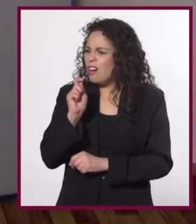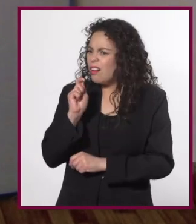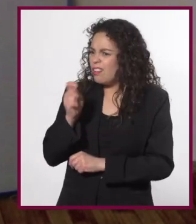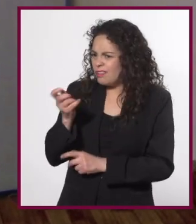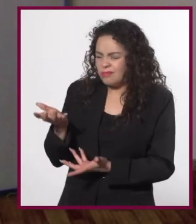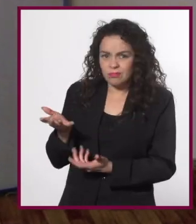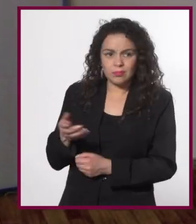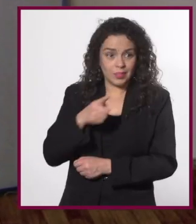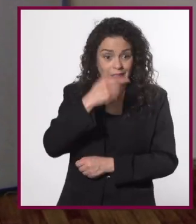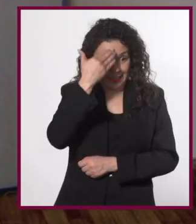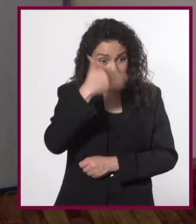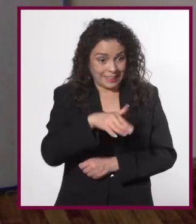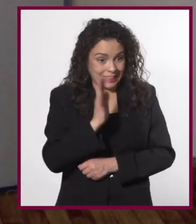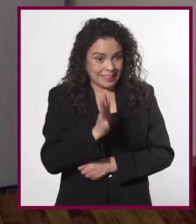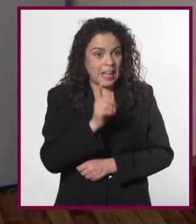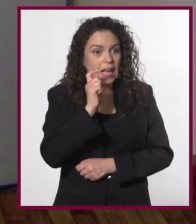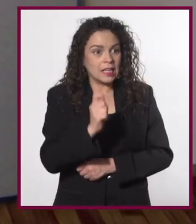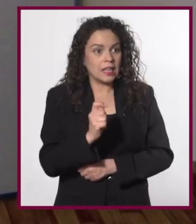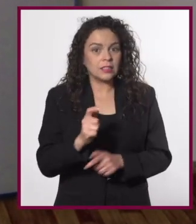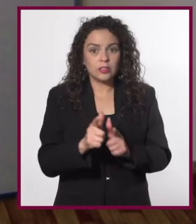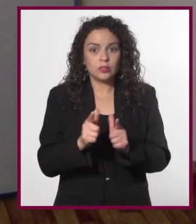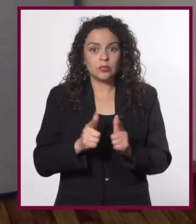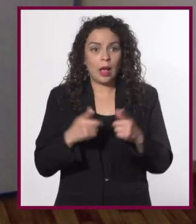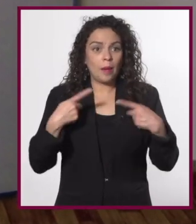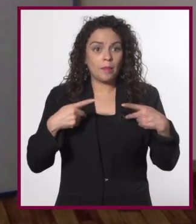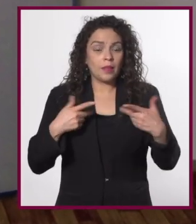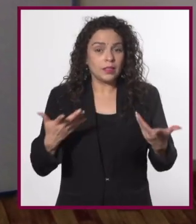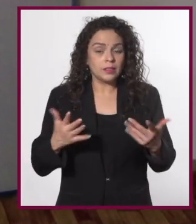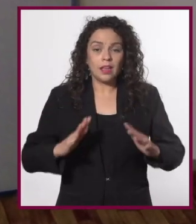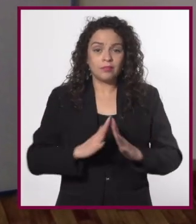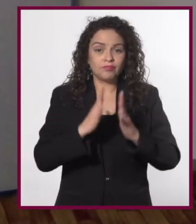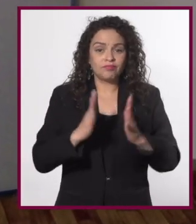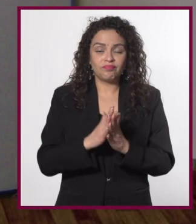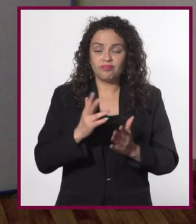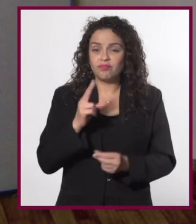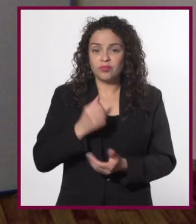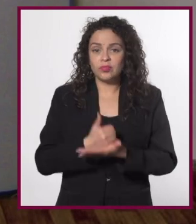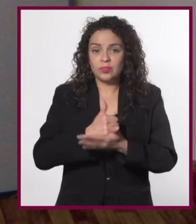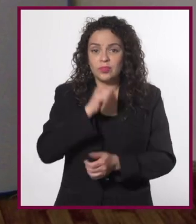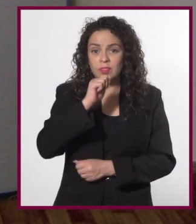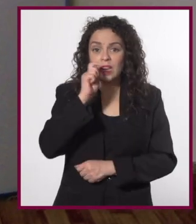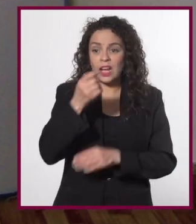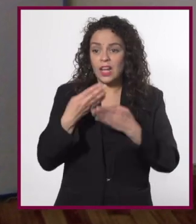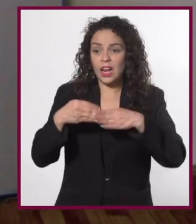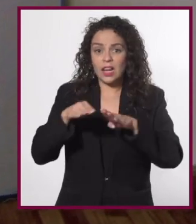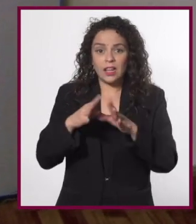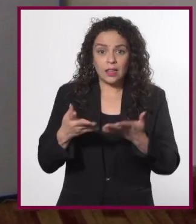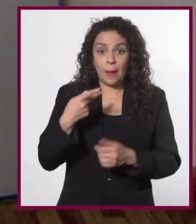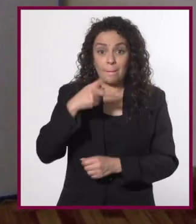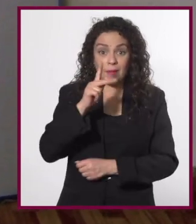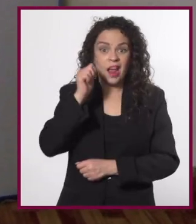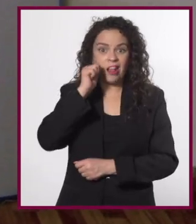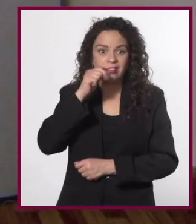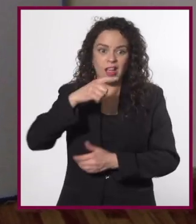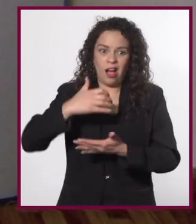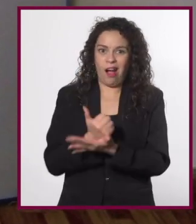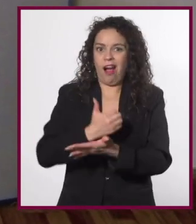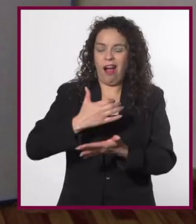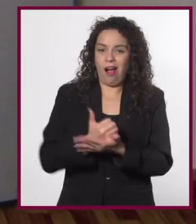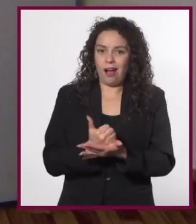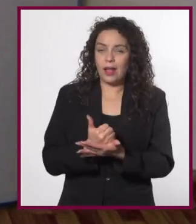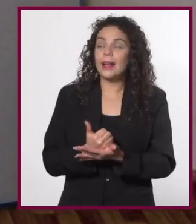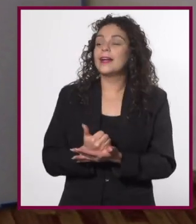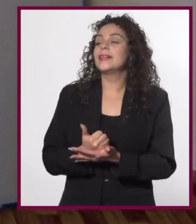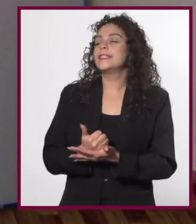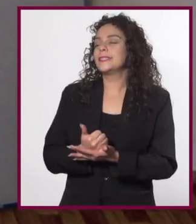Ya sabes, un grupo de la población que realmente no participa en las labores domésticas, pero que siempre se sale con la suya.